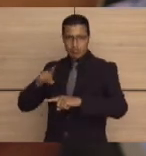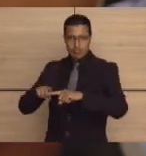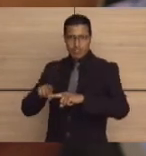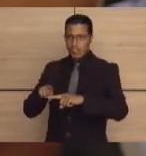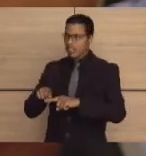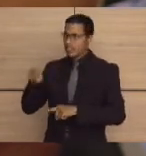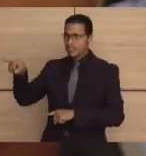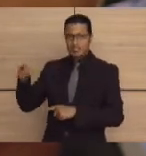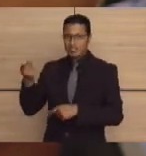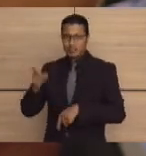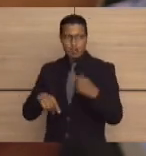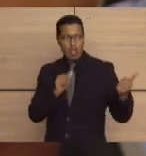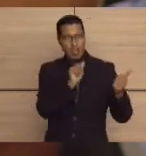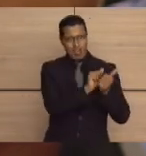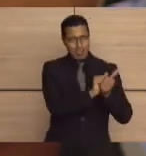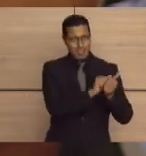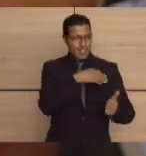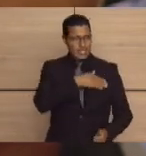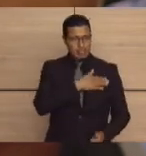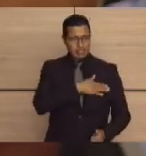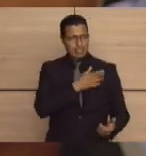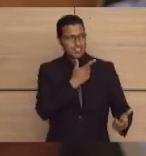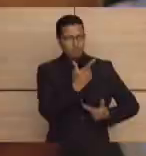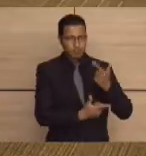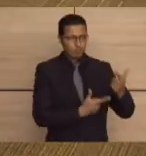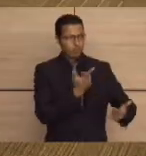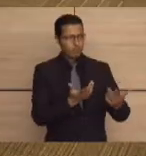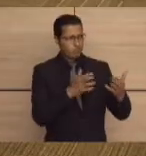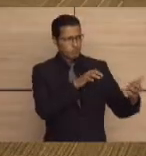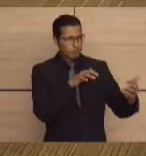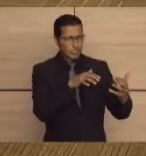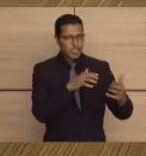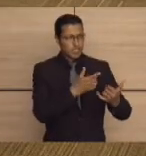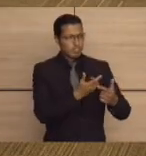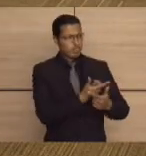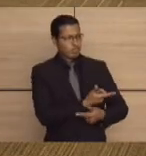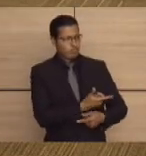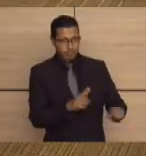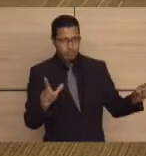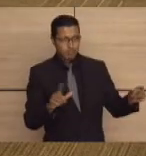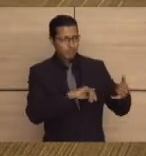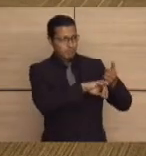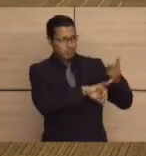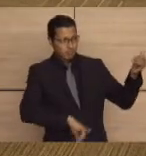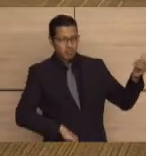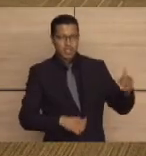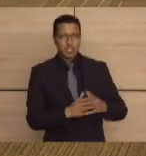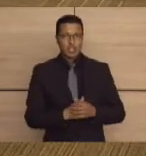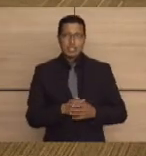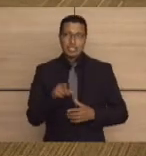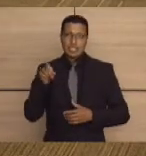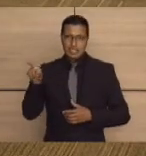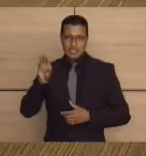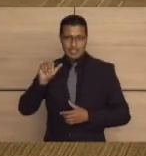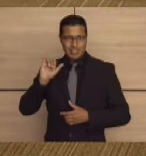tiempo a acompañar a Bolívar en las luchas por la independencia de Sudamérica. Así que esa muerte de Byron en Missolonghi estaba inspirada